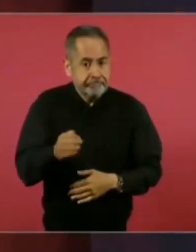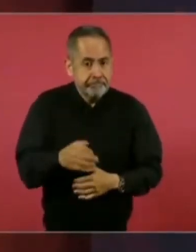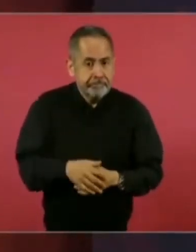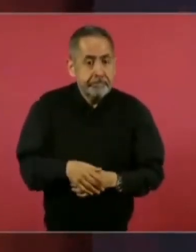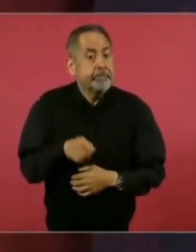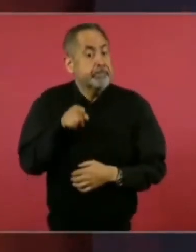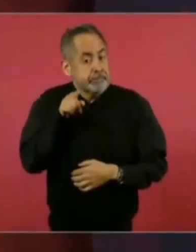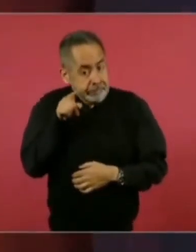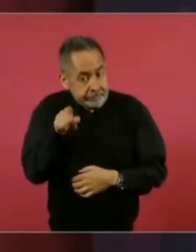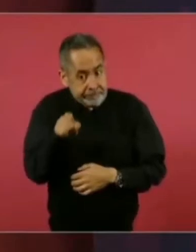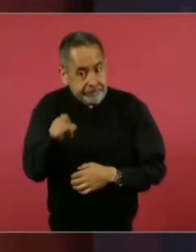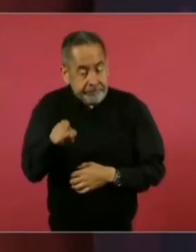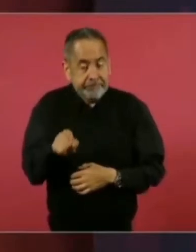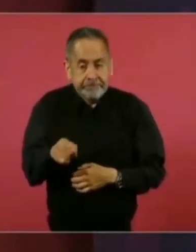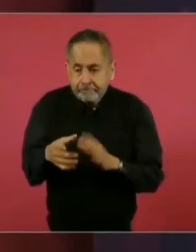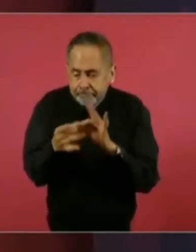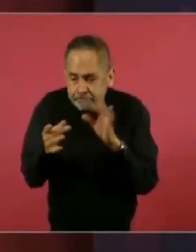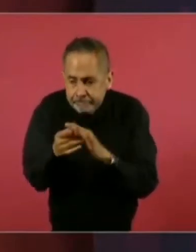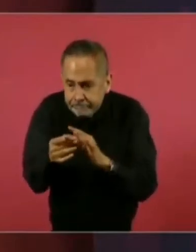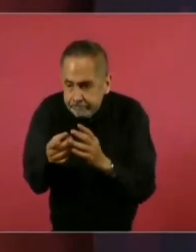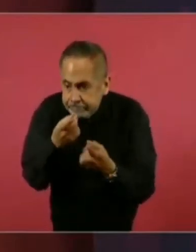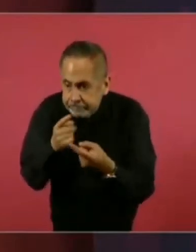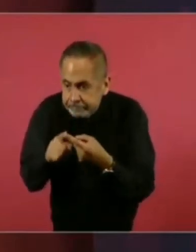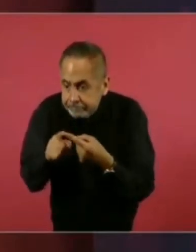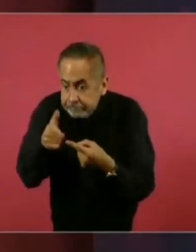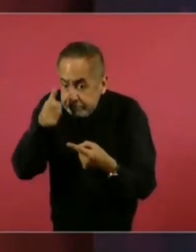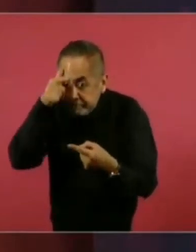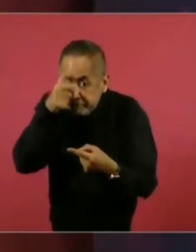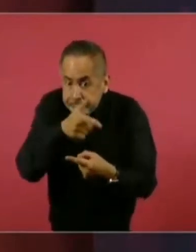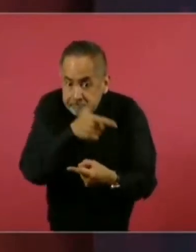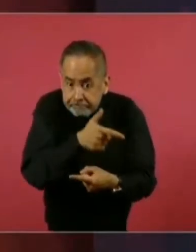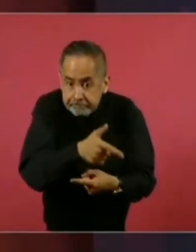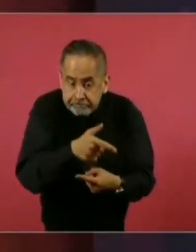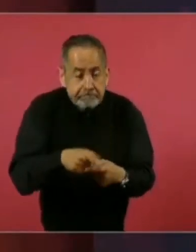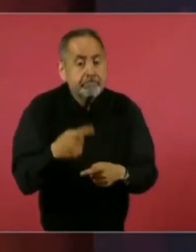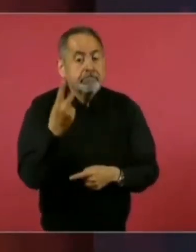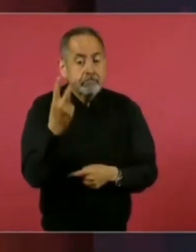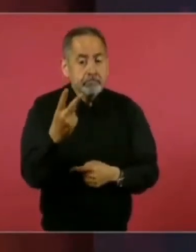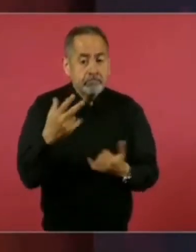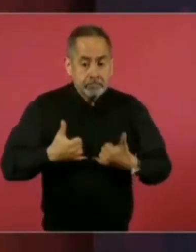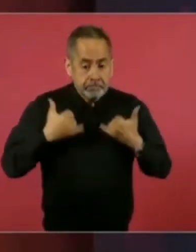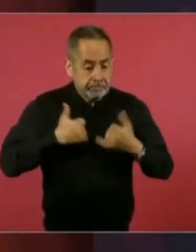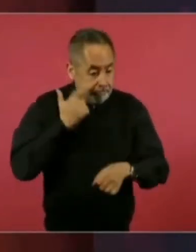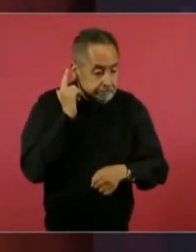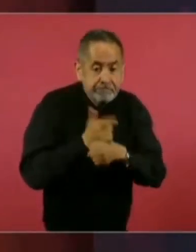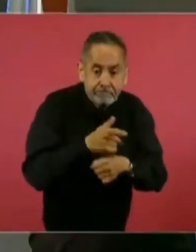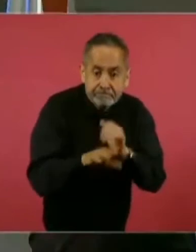de su participación se logró identificar los restos de 2 de los muchachos